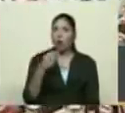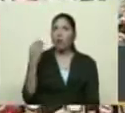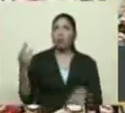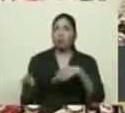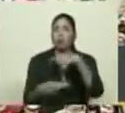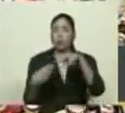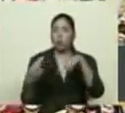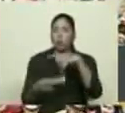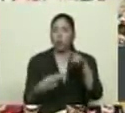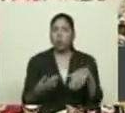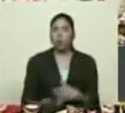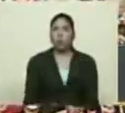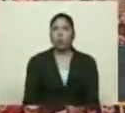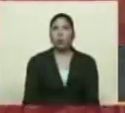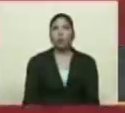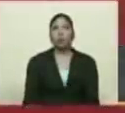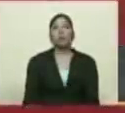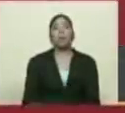Vamos a iniciar